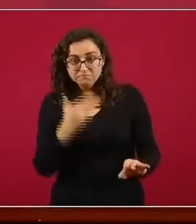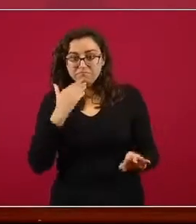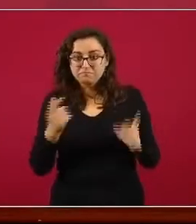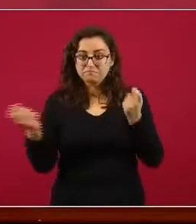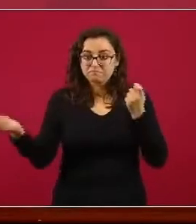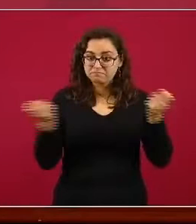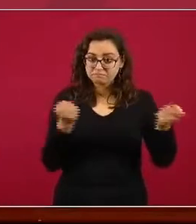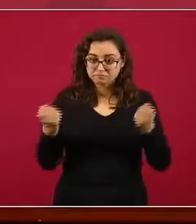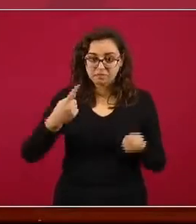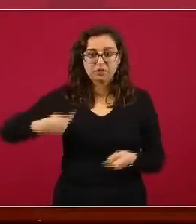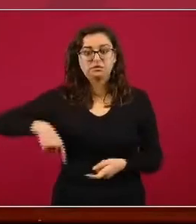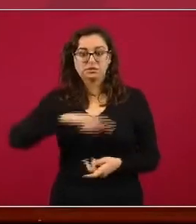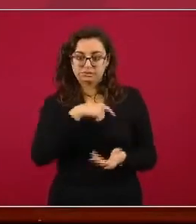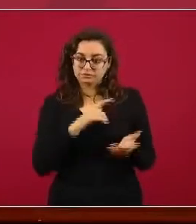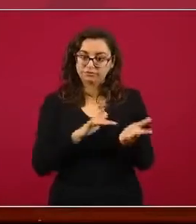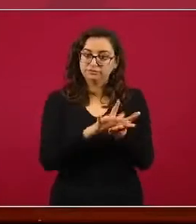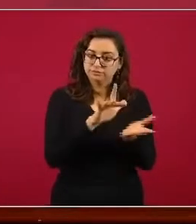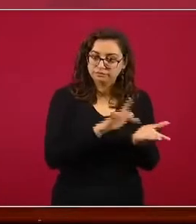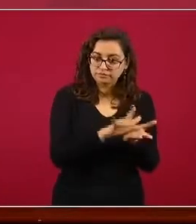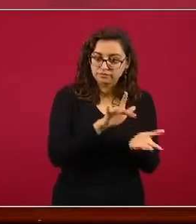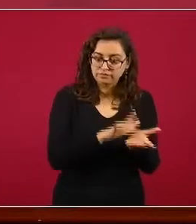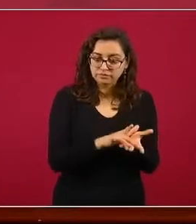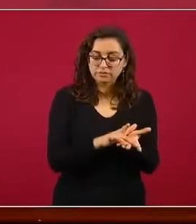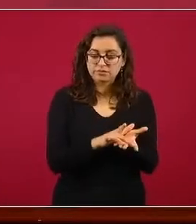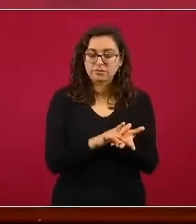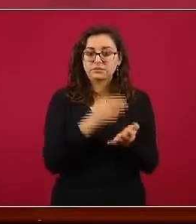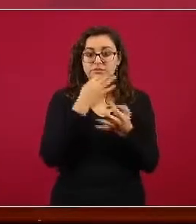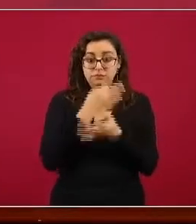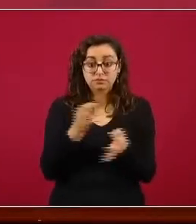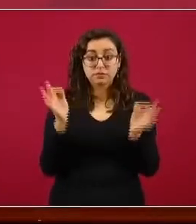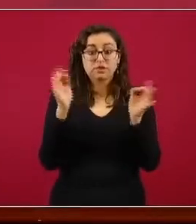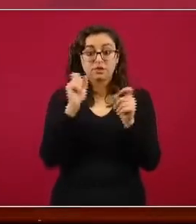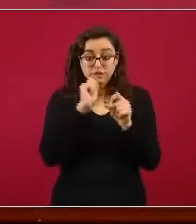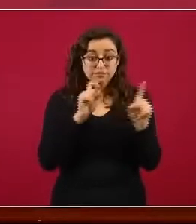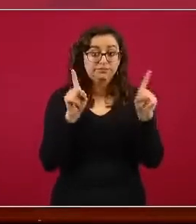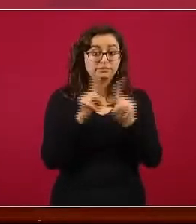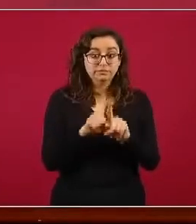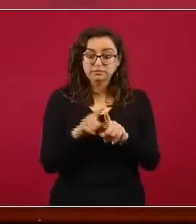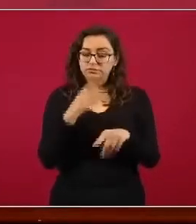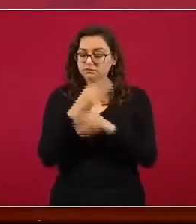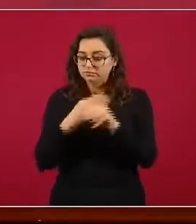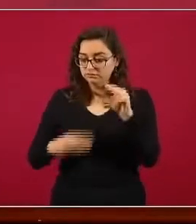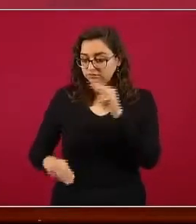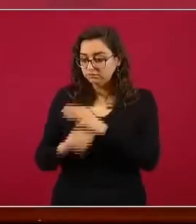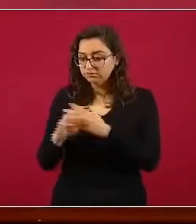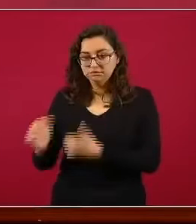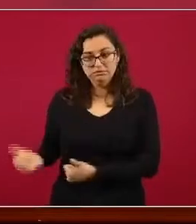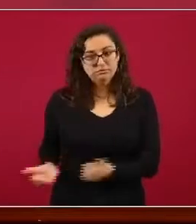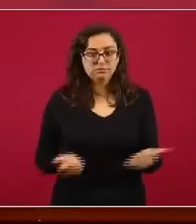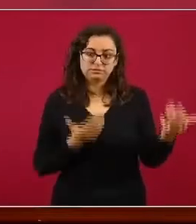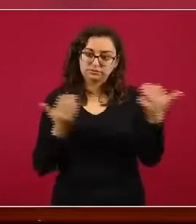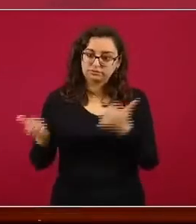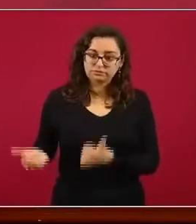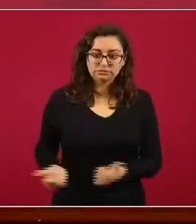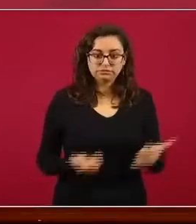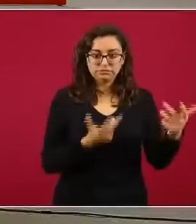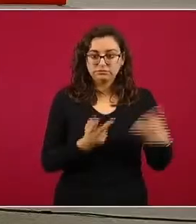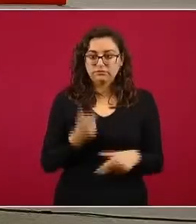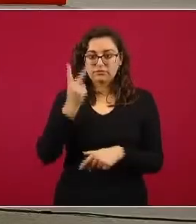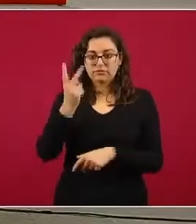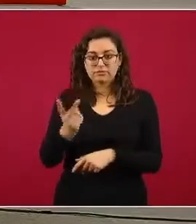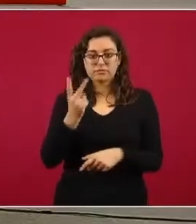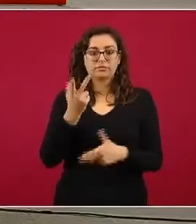que apoyamos, no solamente en términos de pronunciarnos, sino además de enviar refuerzos. Mandamos 2